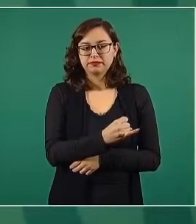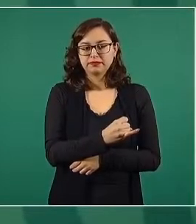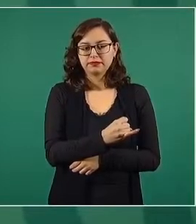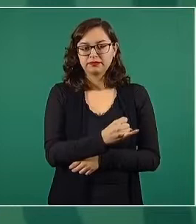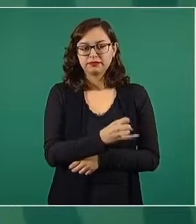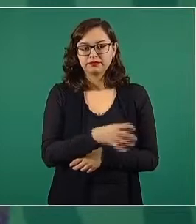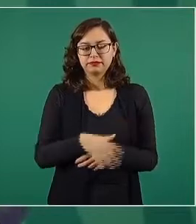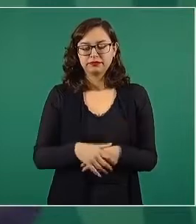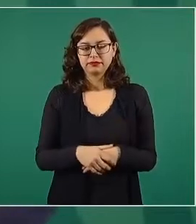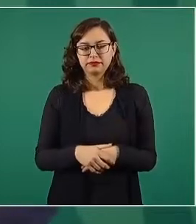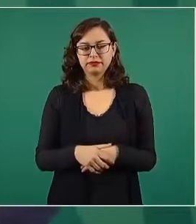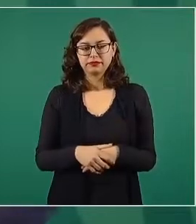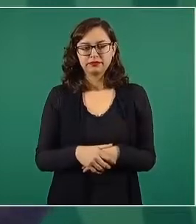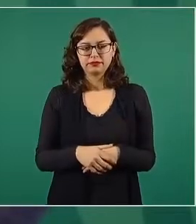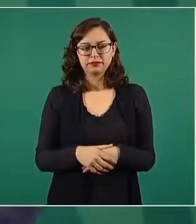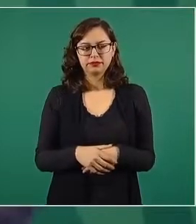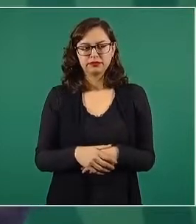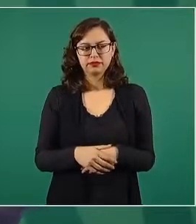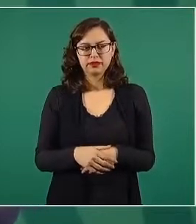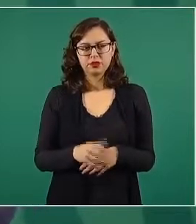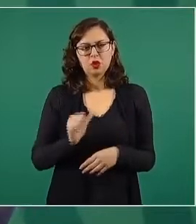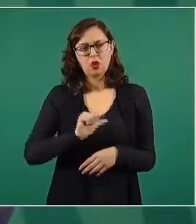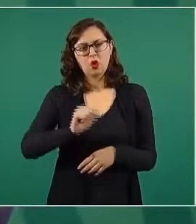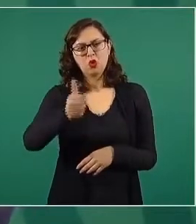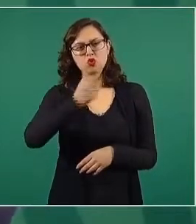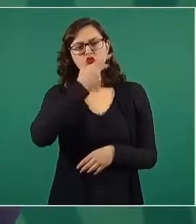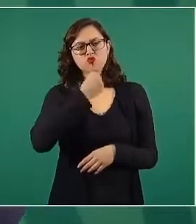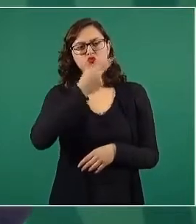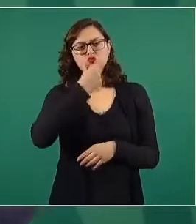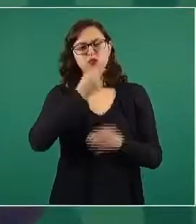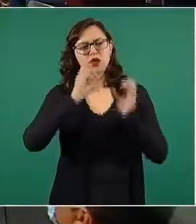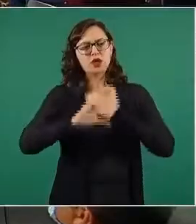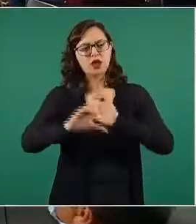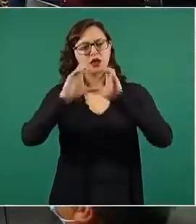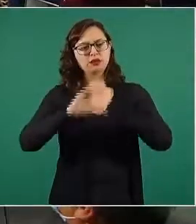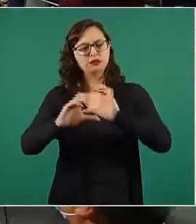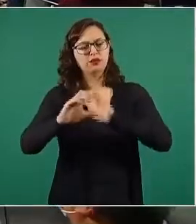¿cómo se llama el otro cantautor que falleció?